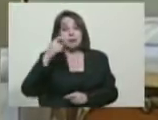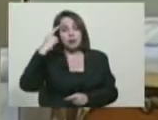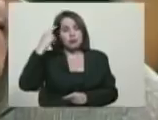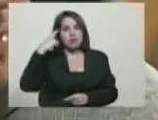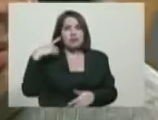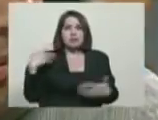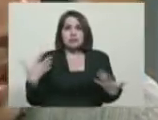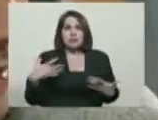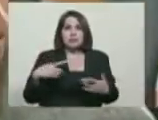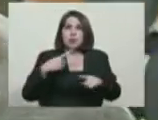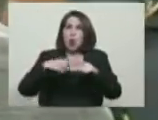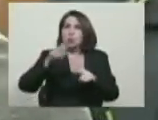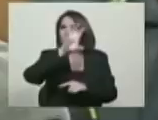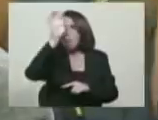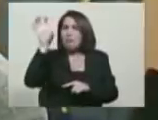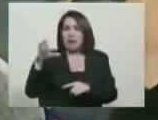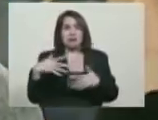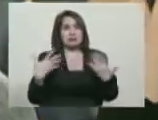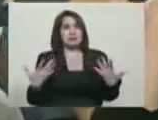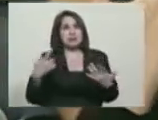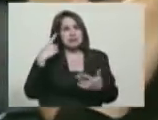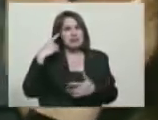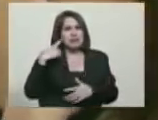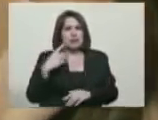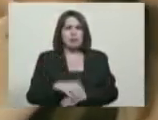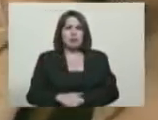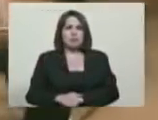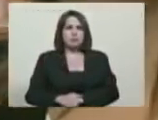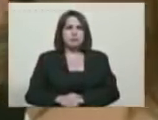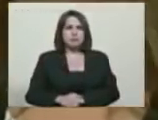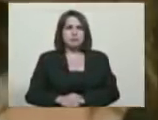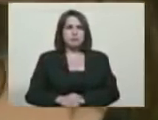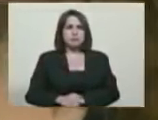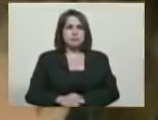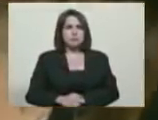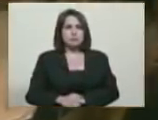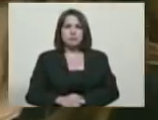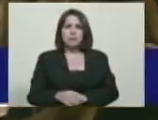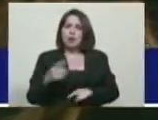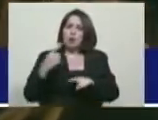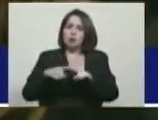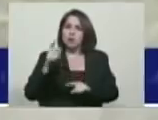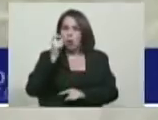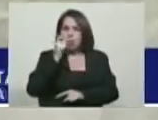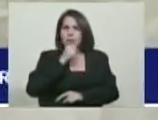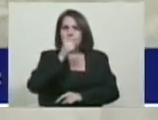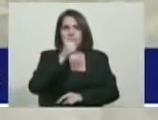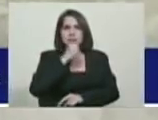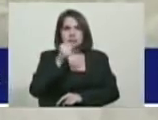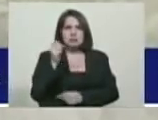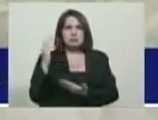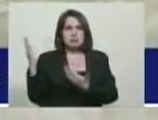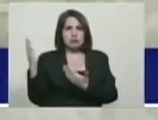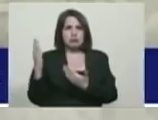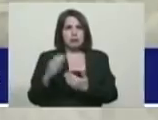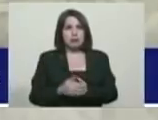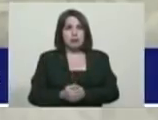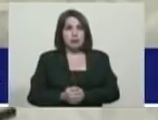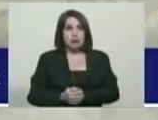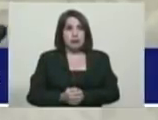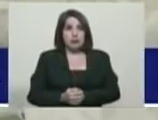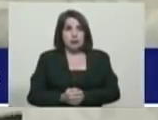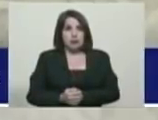deseo que sufran esos atentados. La cuarta y última pregunta, la formula Rolando Segura por Telesur. Sí, gracias,